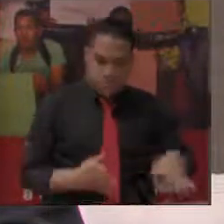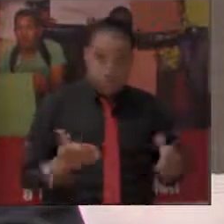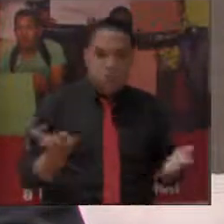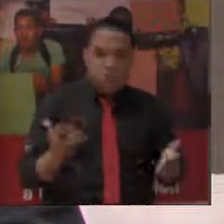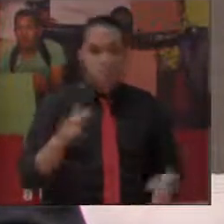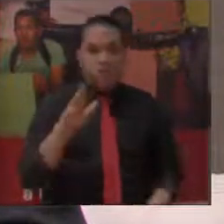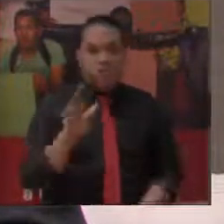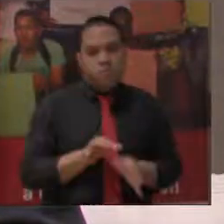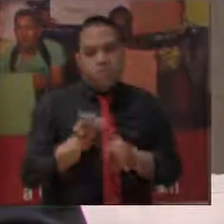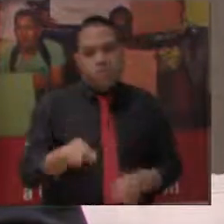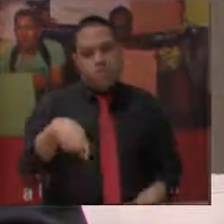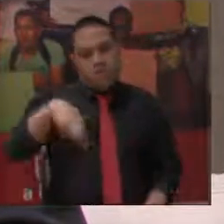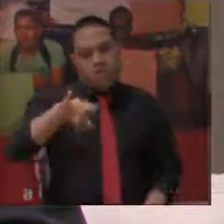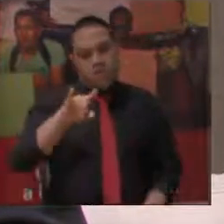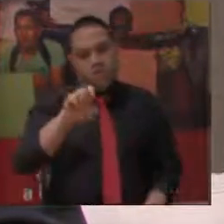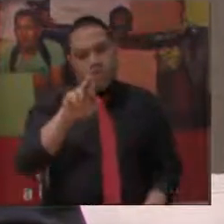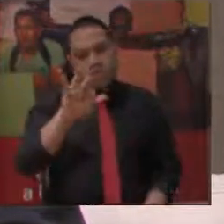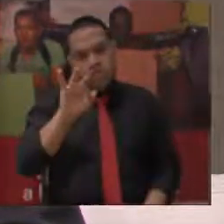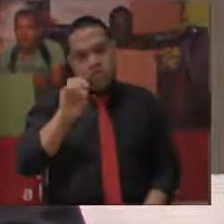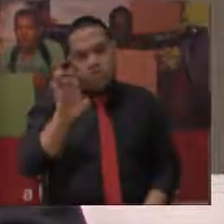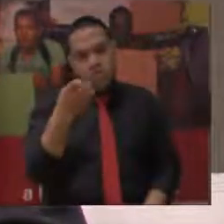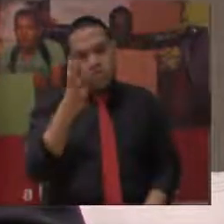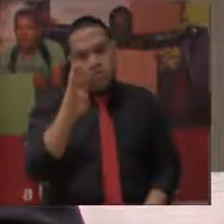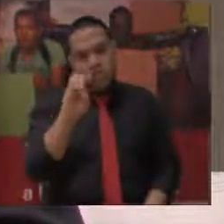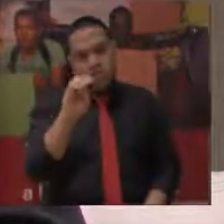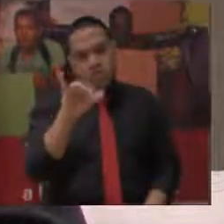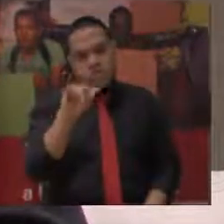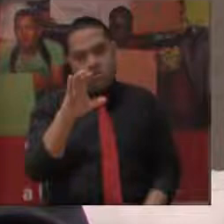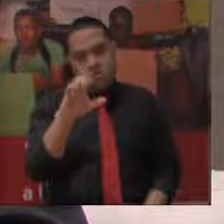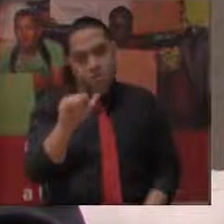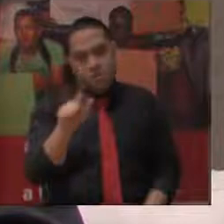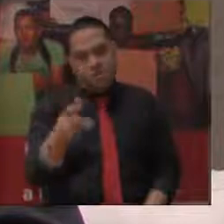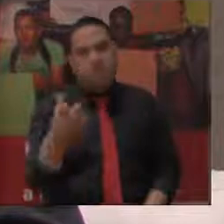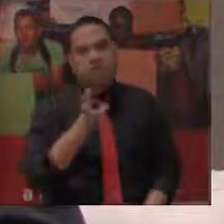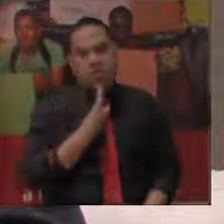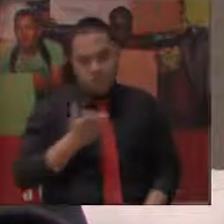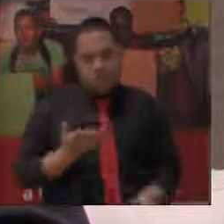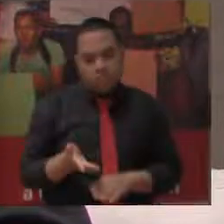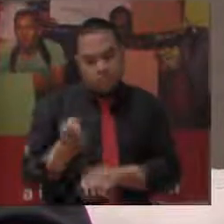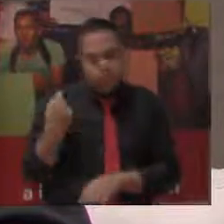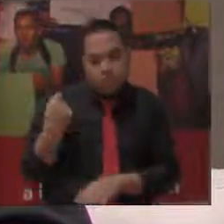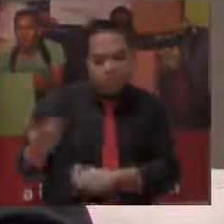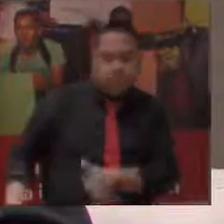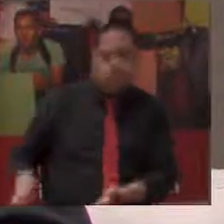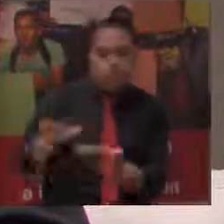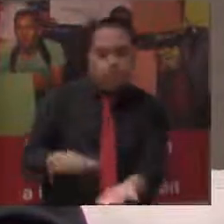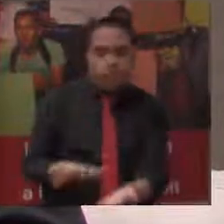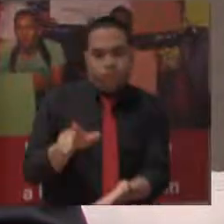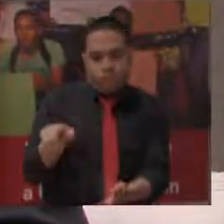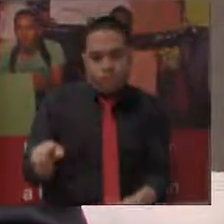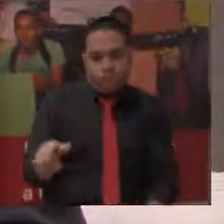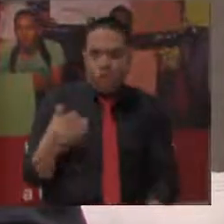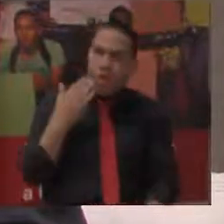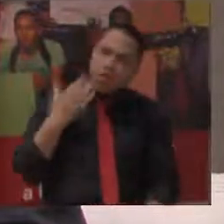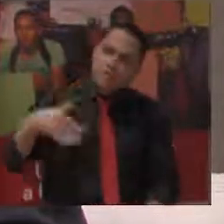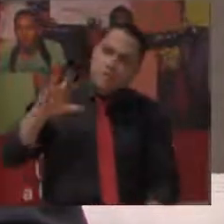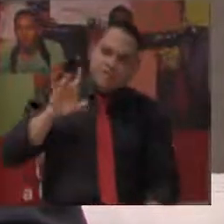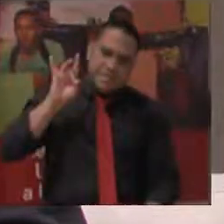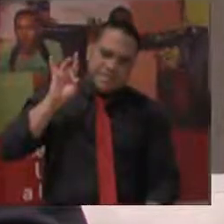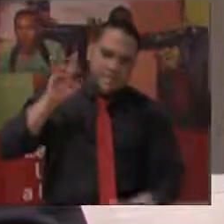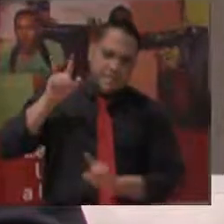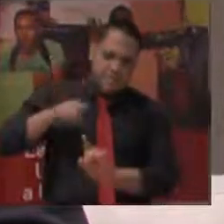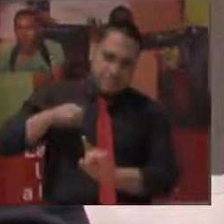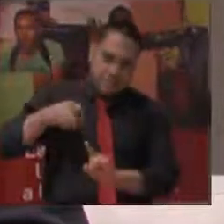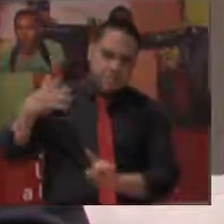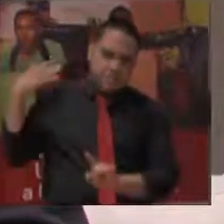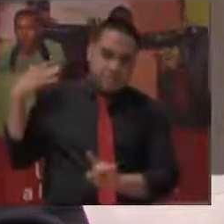Boyacá, Marta Henao, que falleció hace ya unos 15 meses